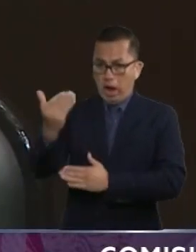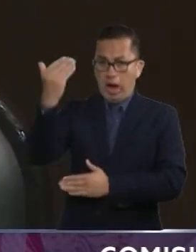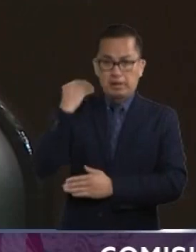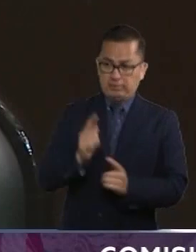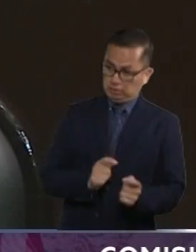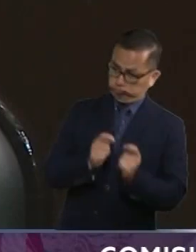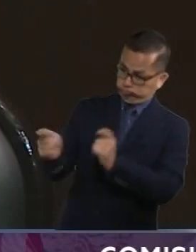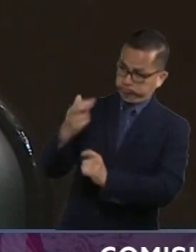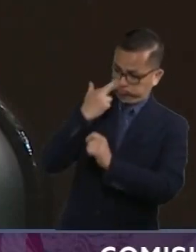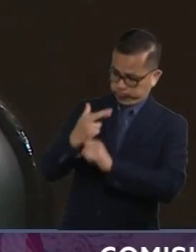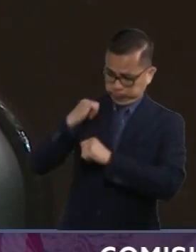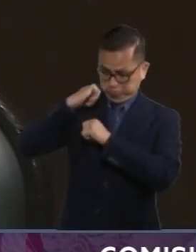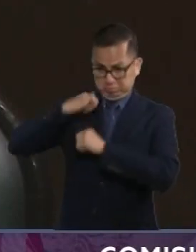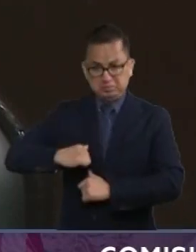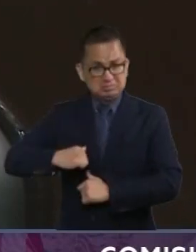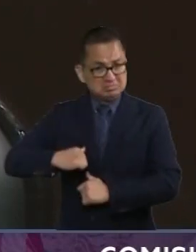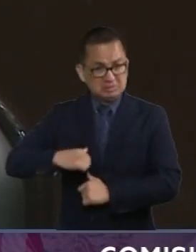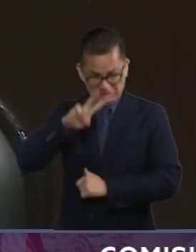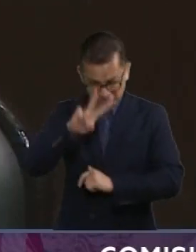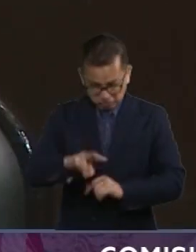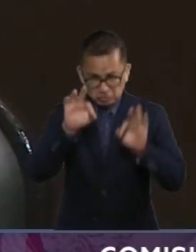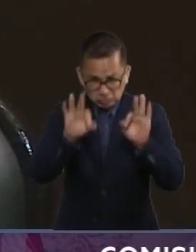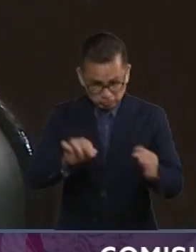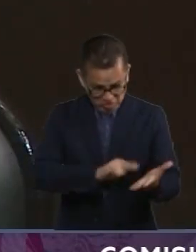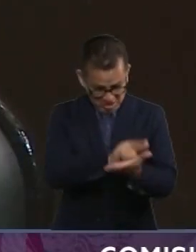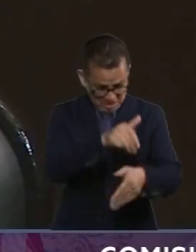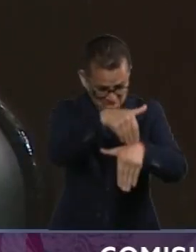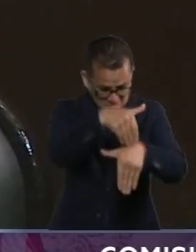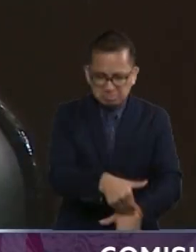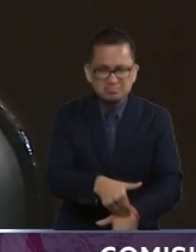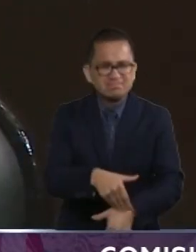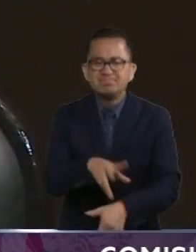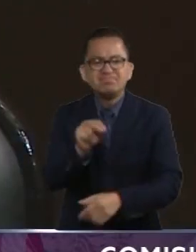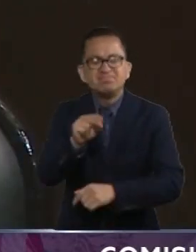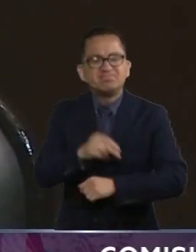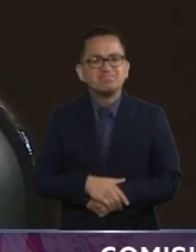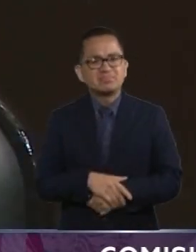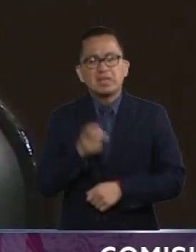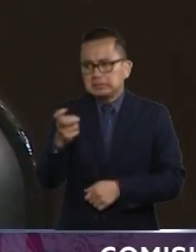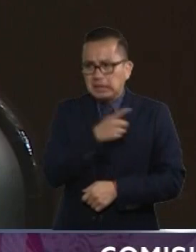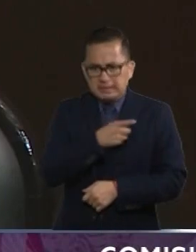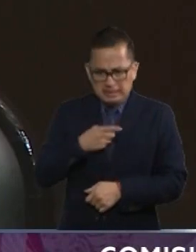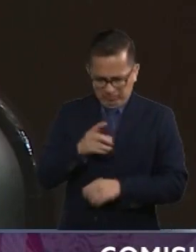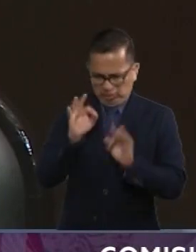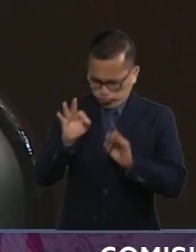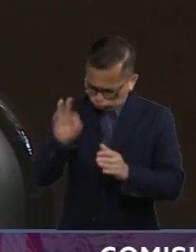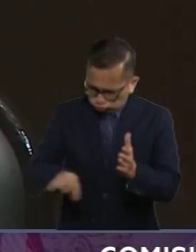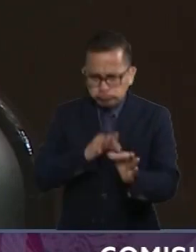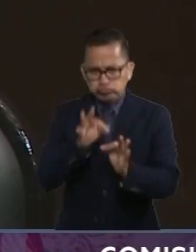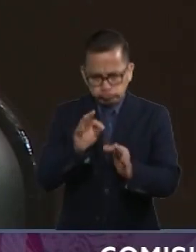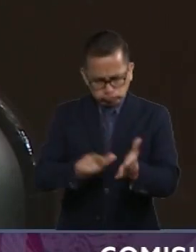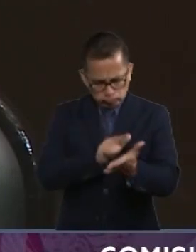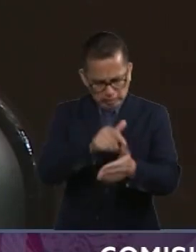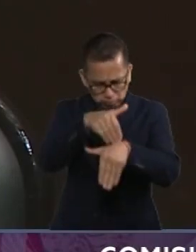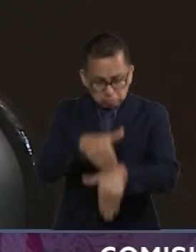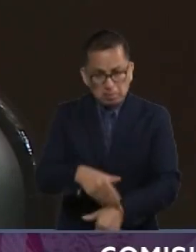y legalidad con el que debe constituirse un organismo como es el de la Comisión Nacional de Derechos